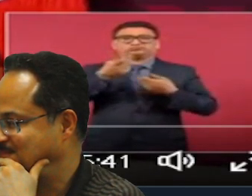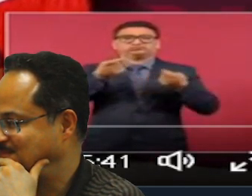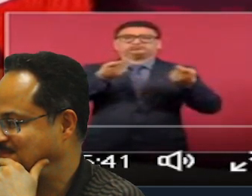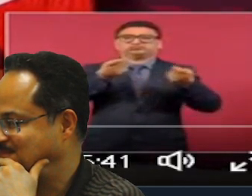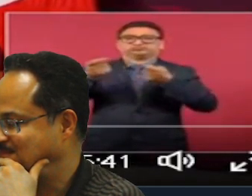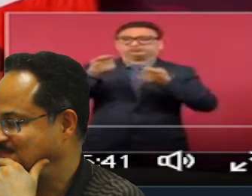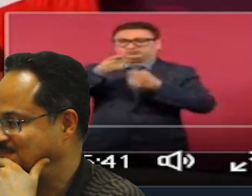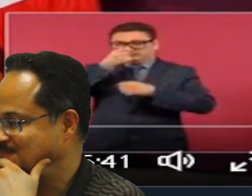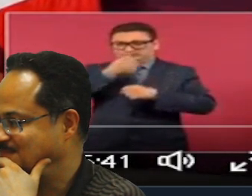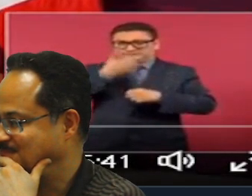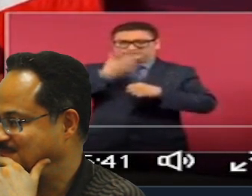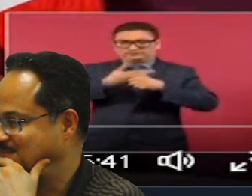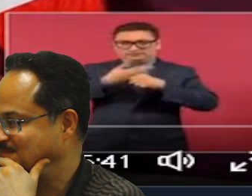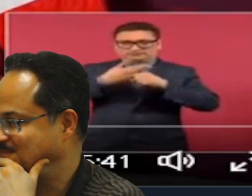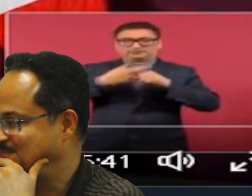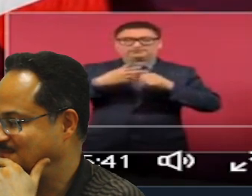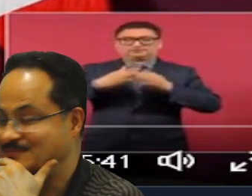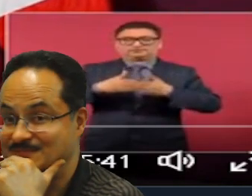Secretaría de Marina